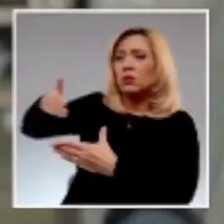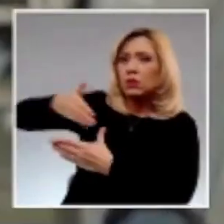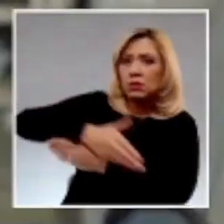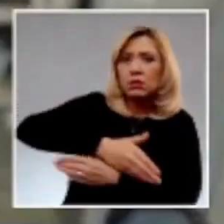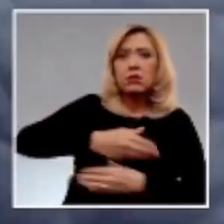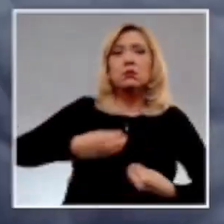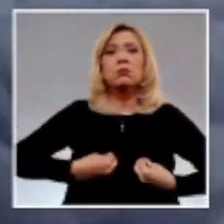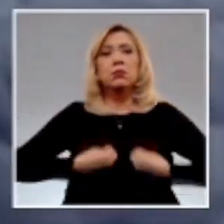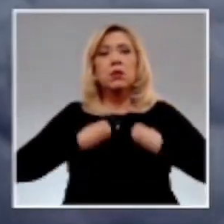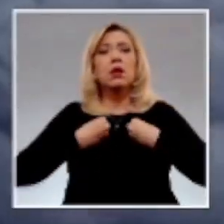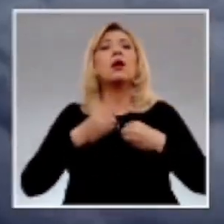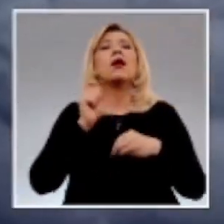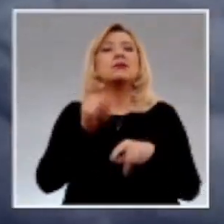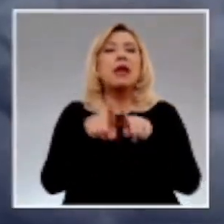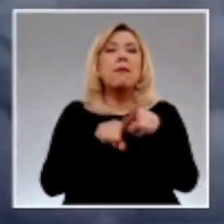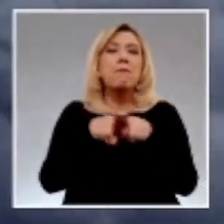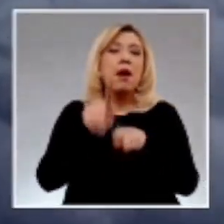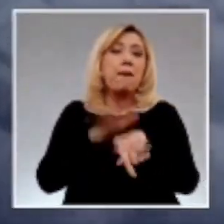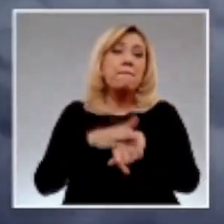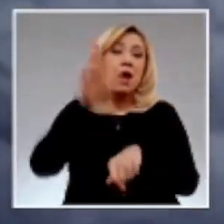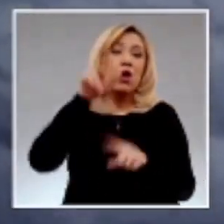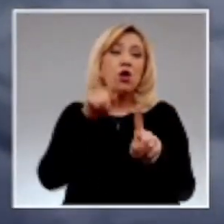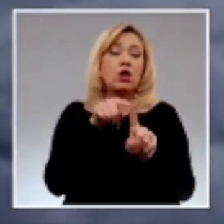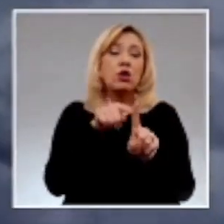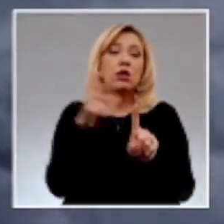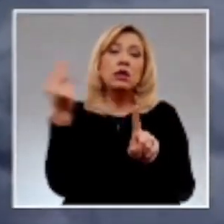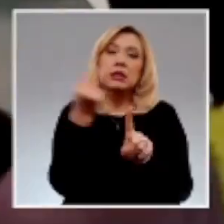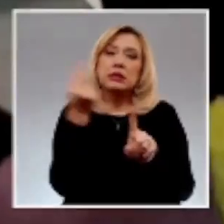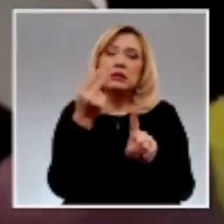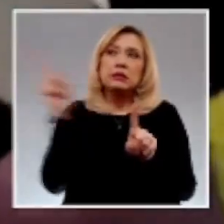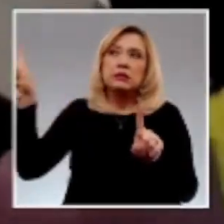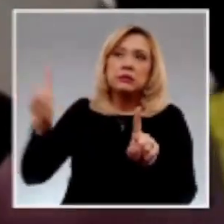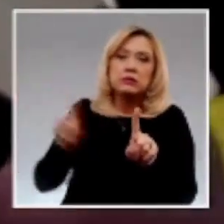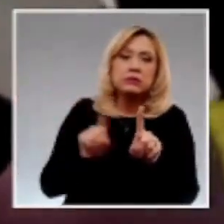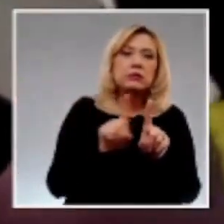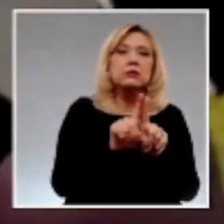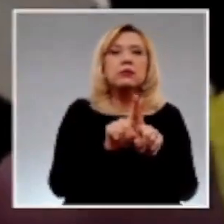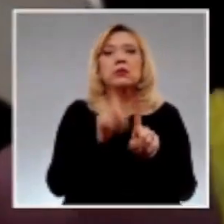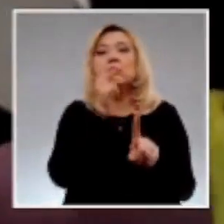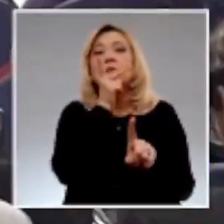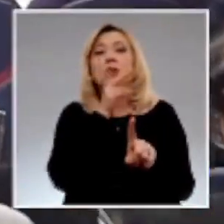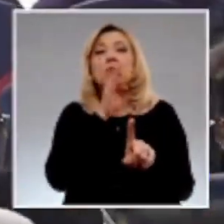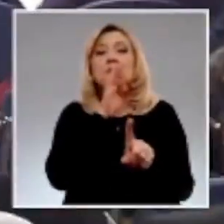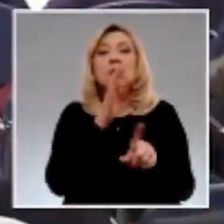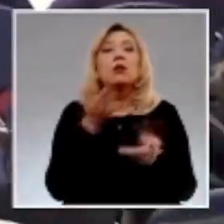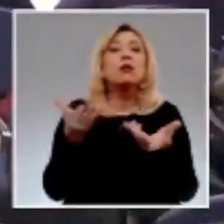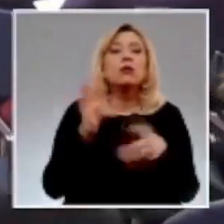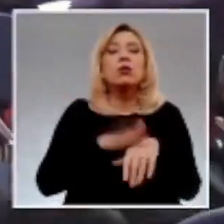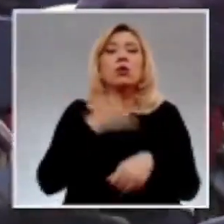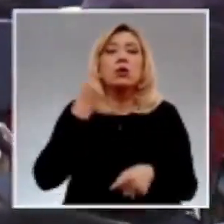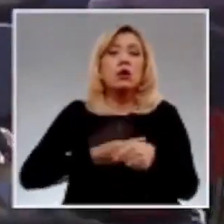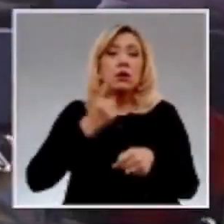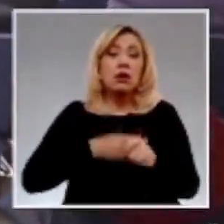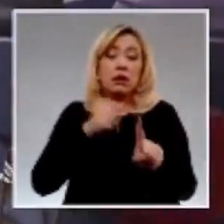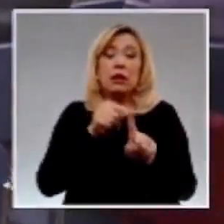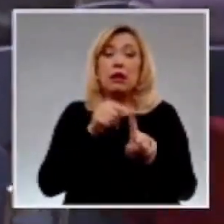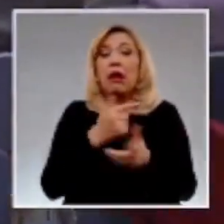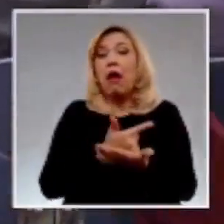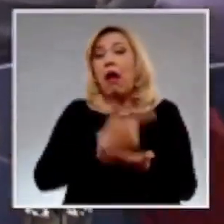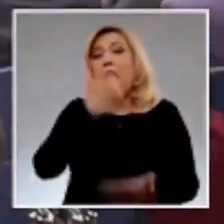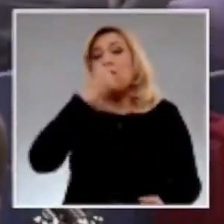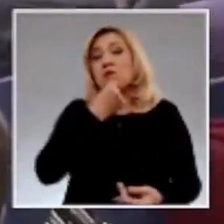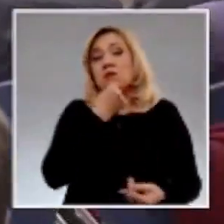mayor del refugiado, que requiere la asistencia permanente de sus progenitores debido a una enfermedad grave. El Tribunal de Justicia recuerda que